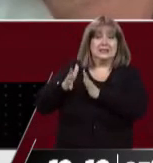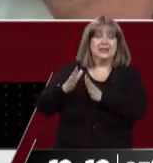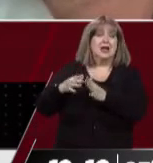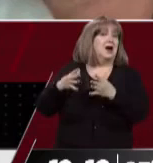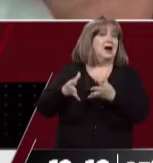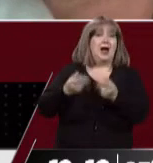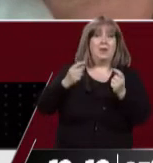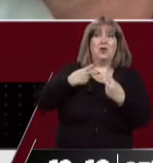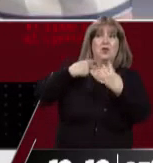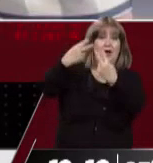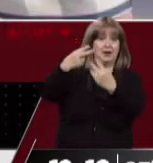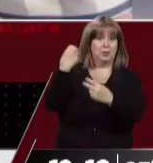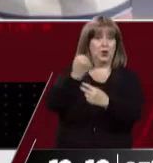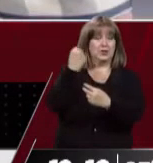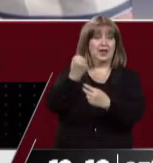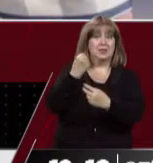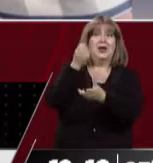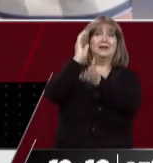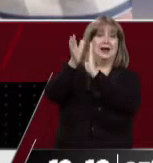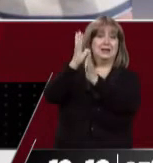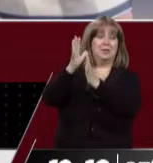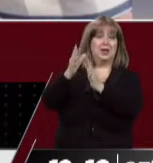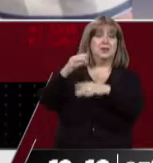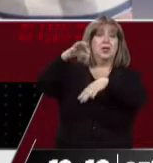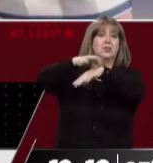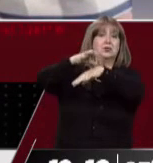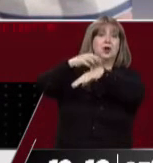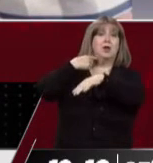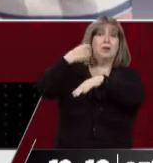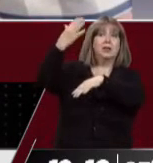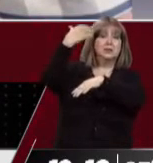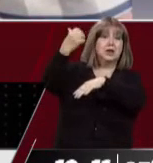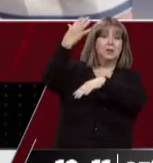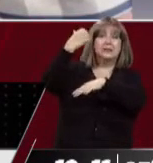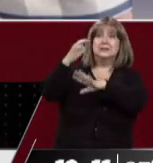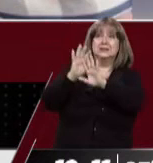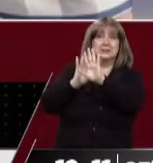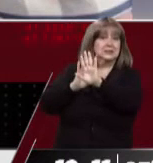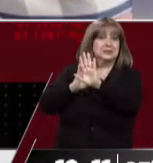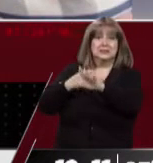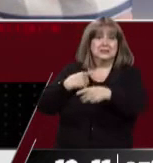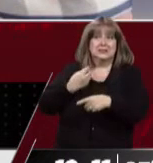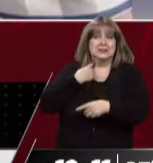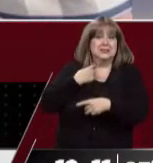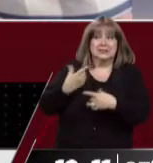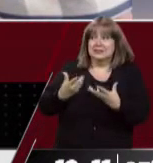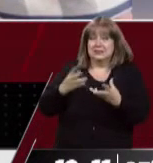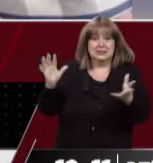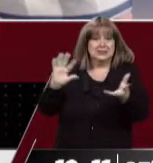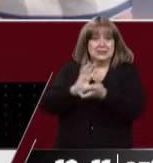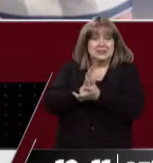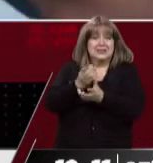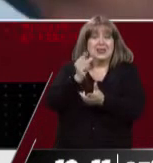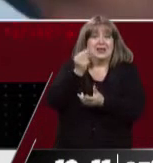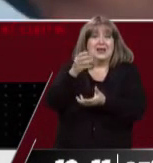mucho mejor porque pueden empezar a aplicar sus métodos de allá. Entonces, más expectativas de vida nos brindan. Así